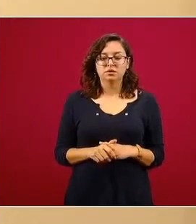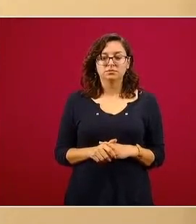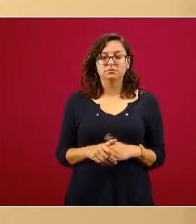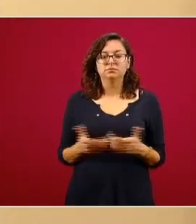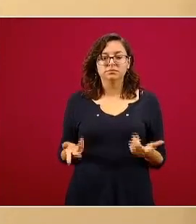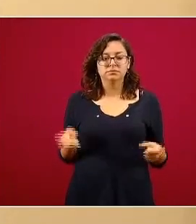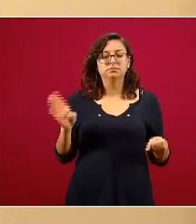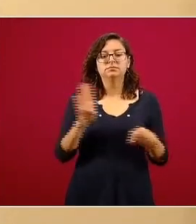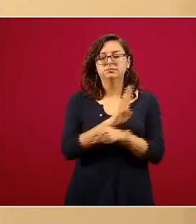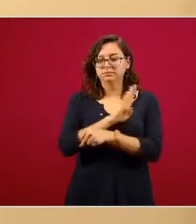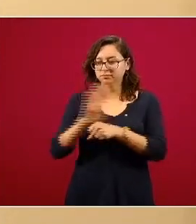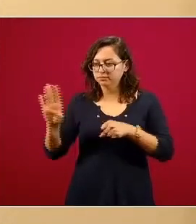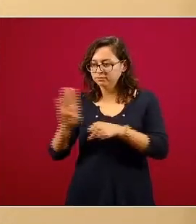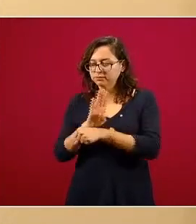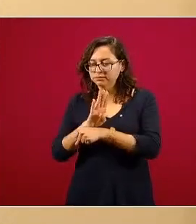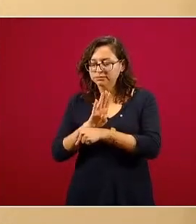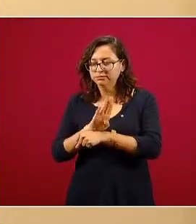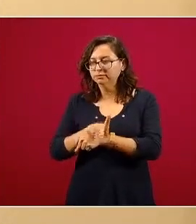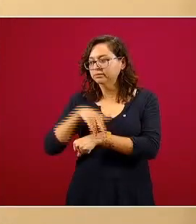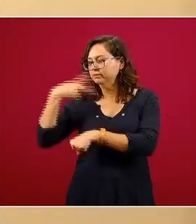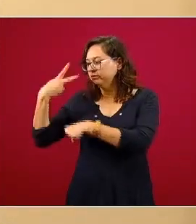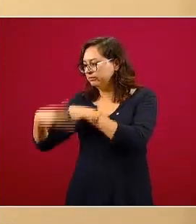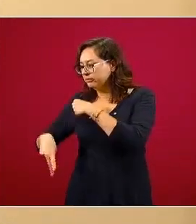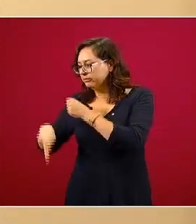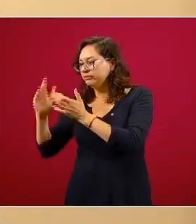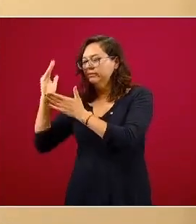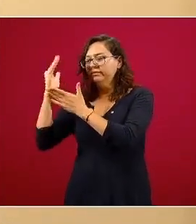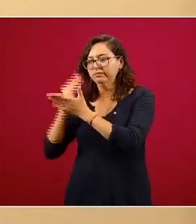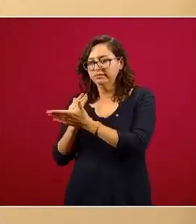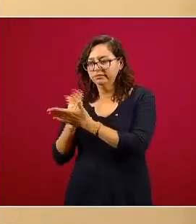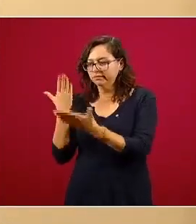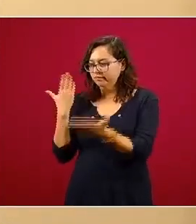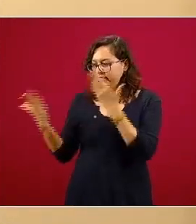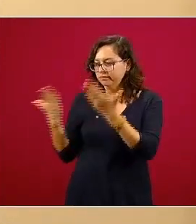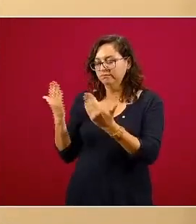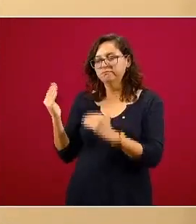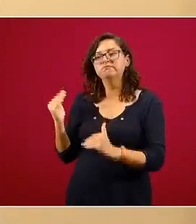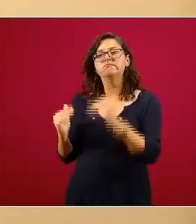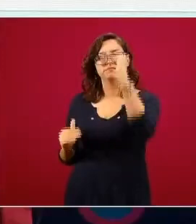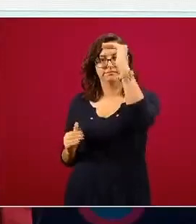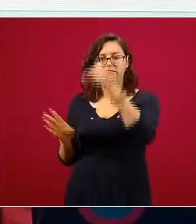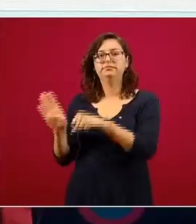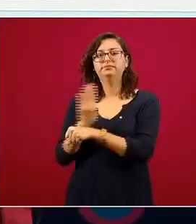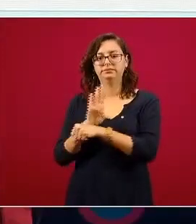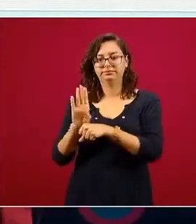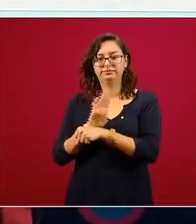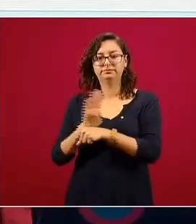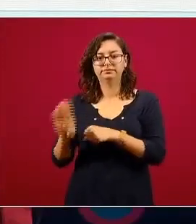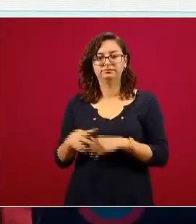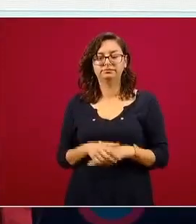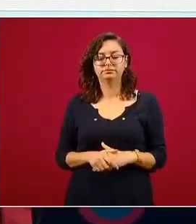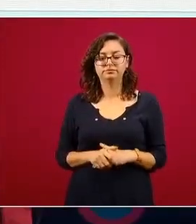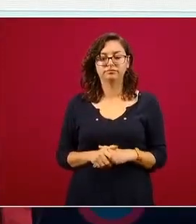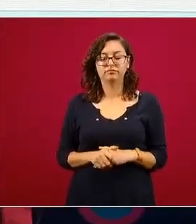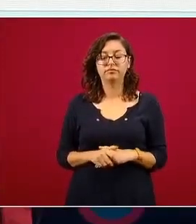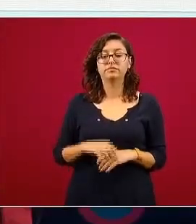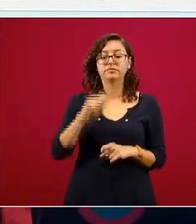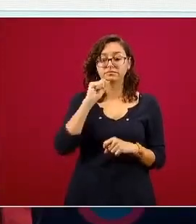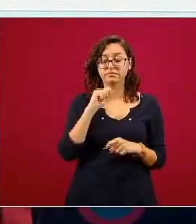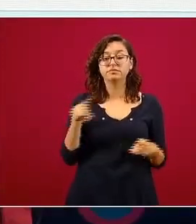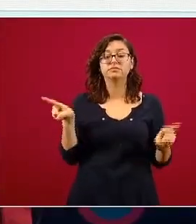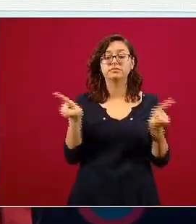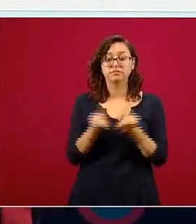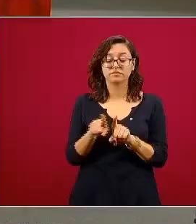de beneficios que posibles riesgos que pudiera implicar el tratamiento. Y además lo